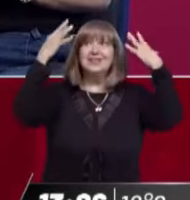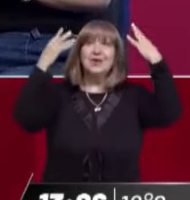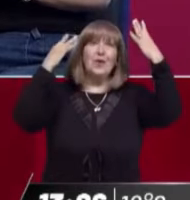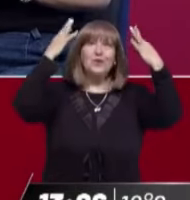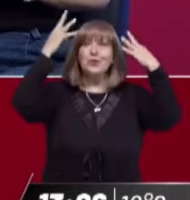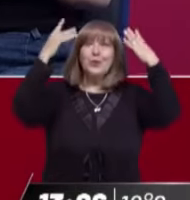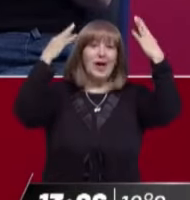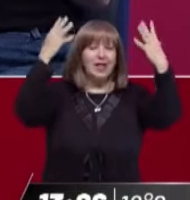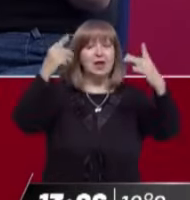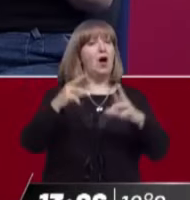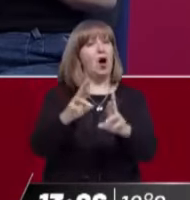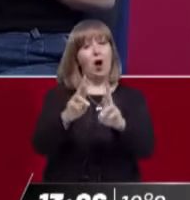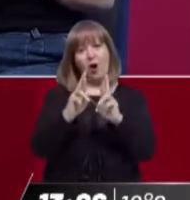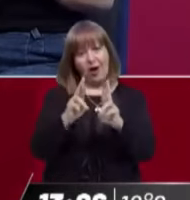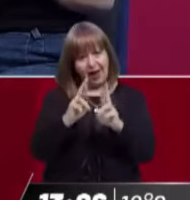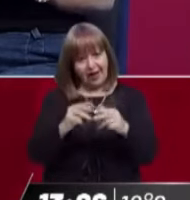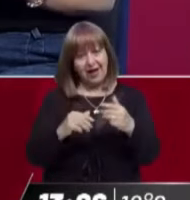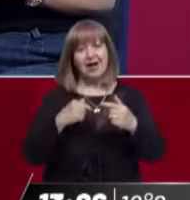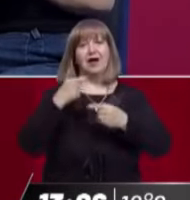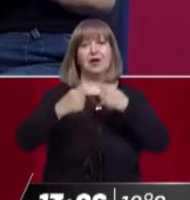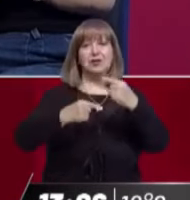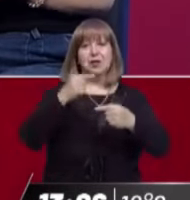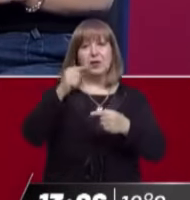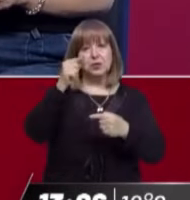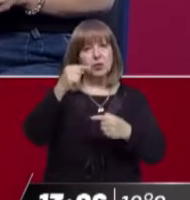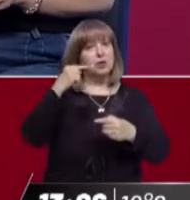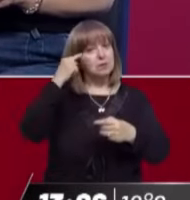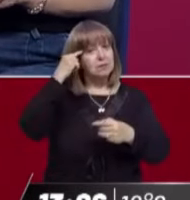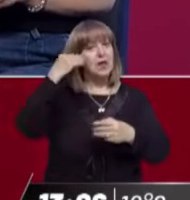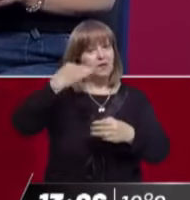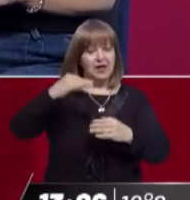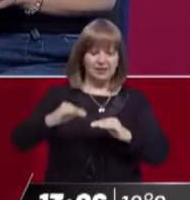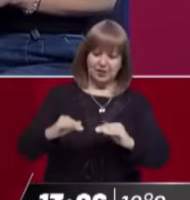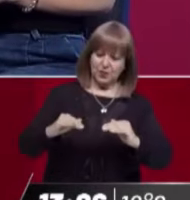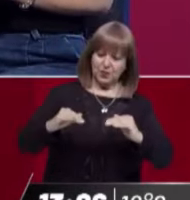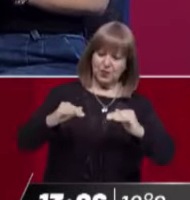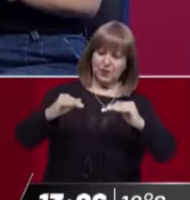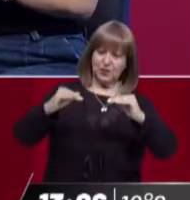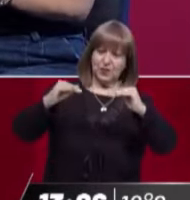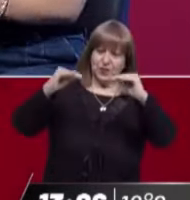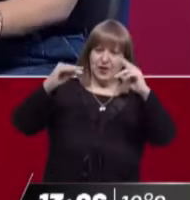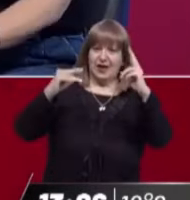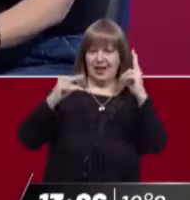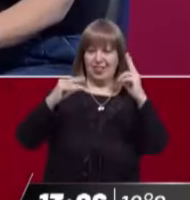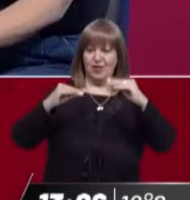los pueda seguir ayudando a crecer. Gracias, Marce. Gracias, Marcela.